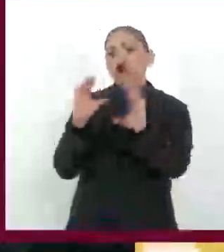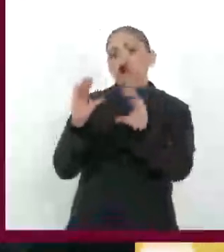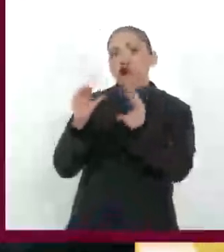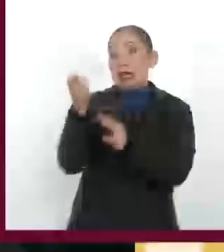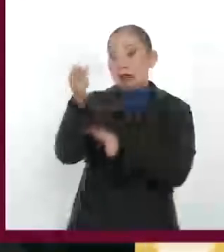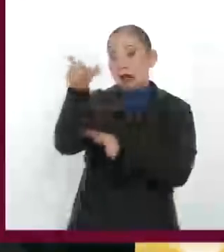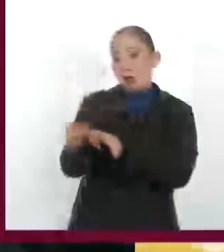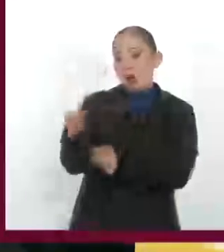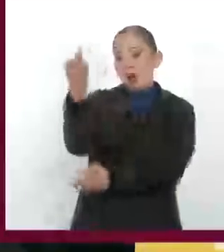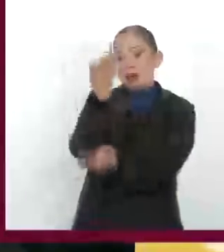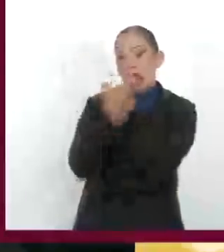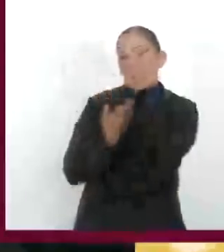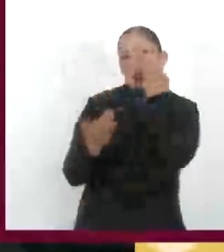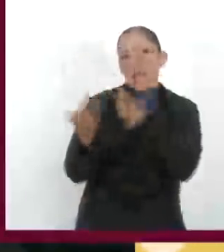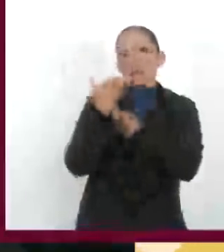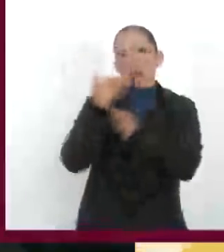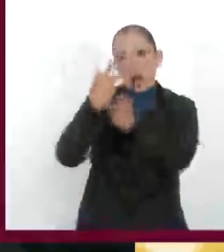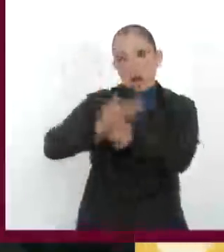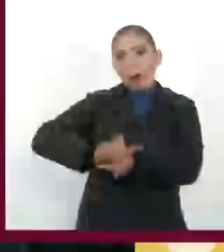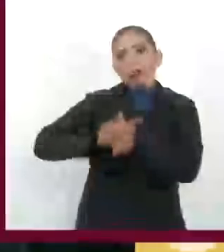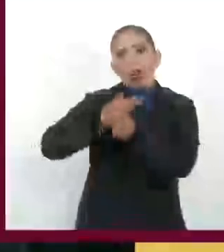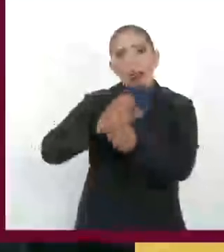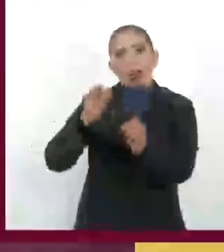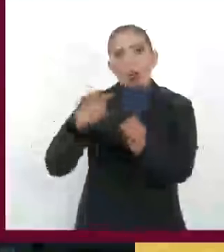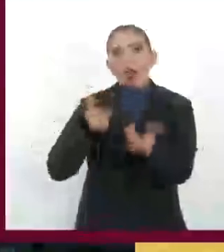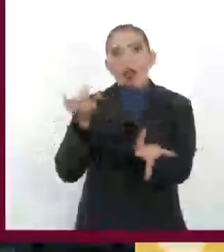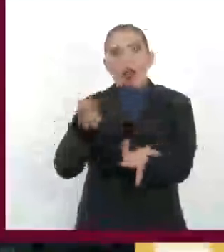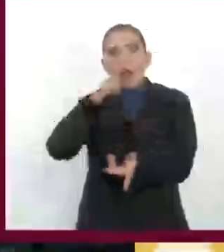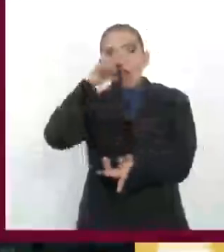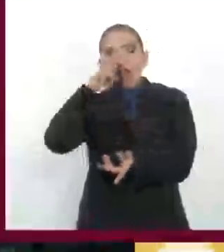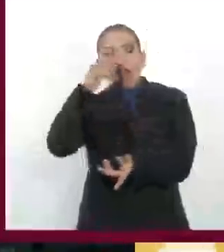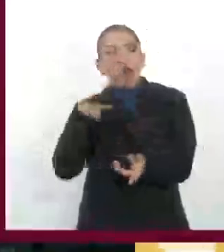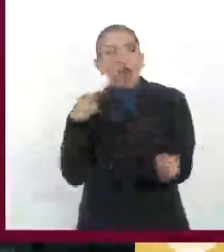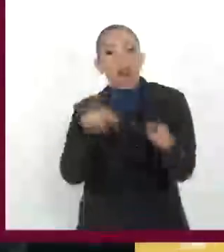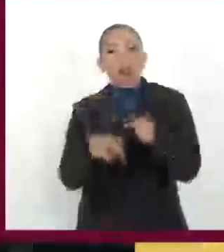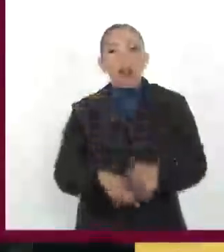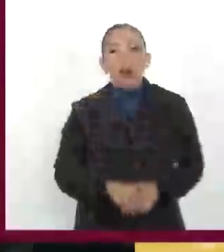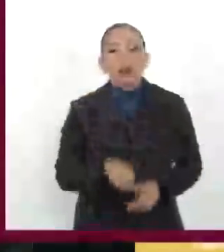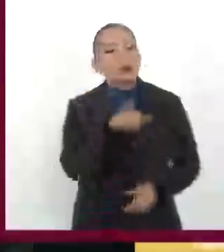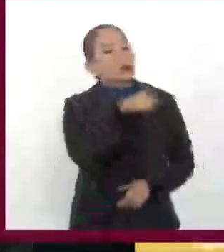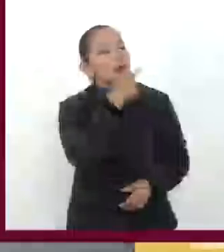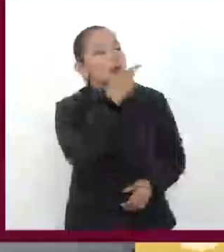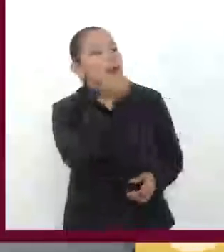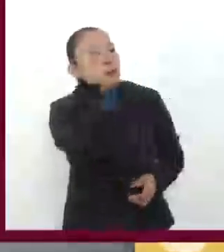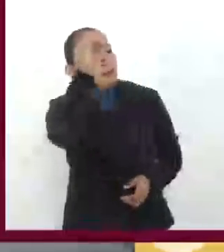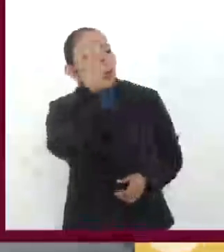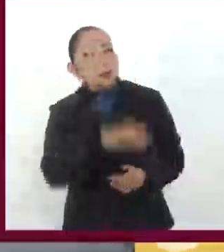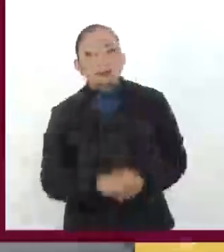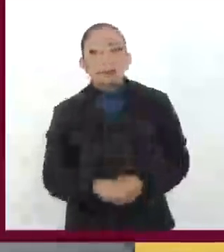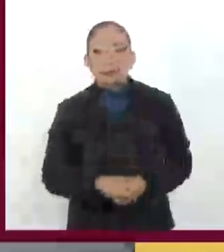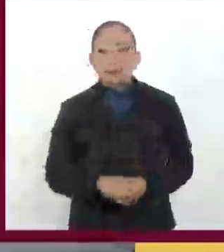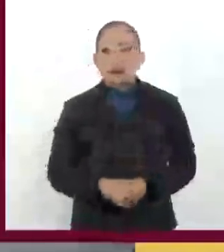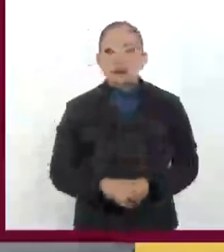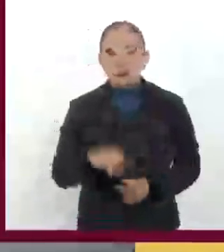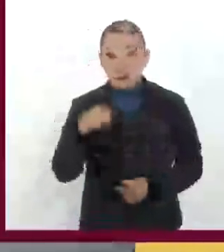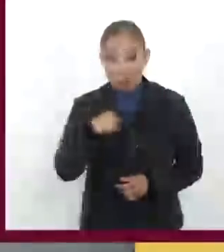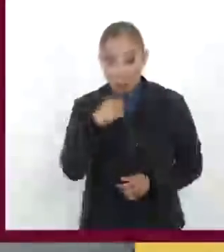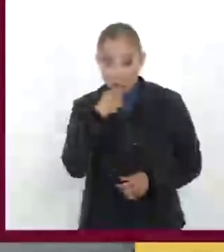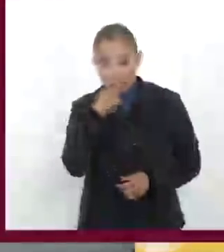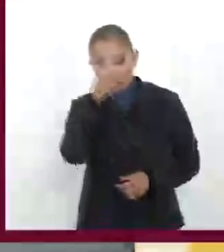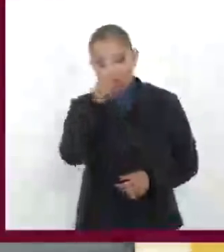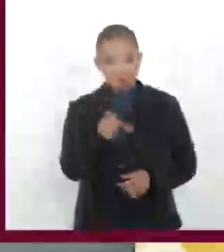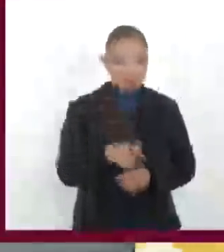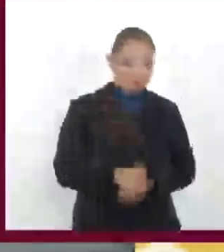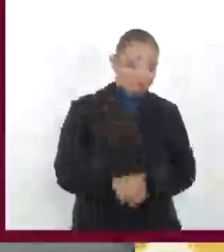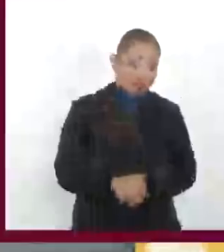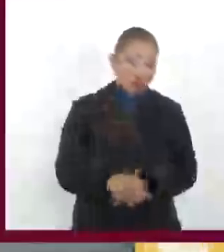tipo de capacitación en ese aspecto para ser más tolerantes y no ser tan burócratas. ¿Tú cómo lo calificarías? Pues yo